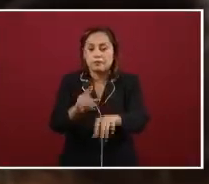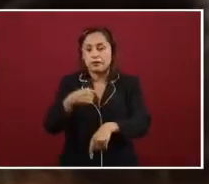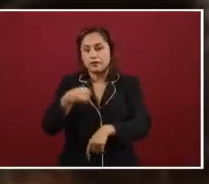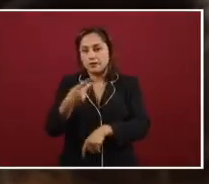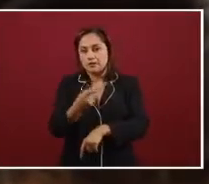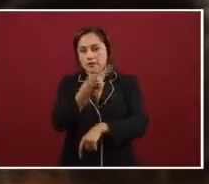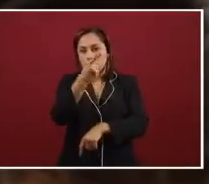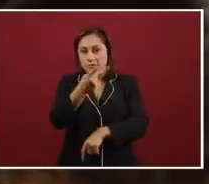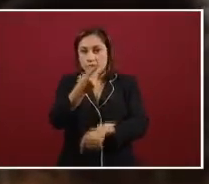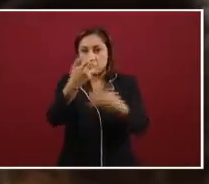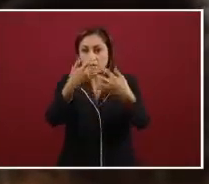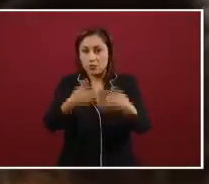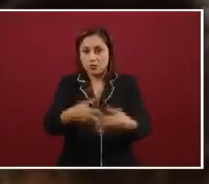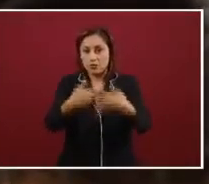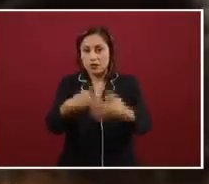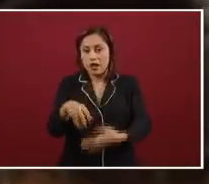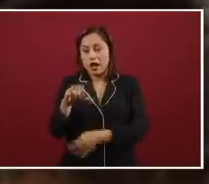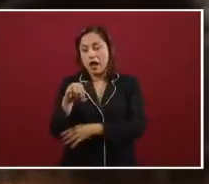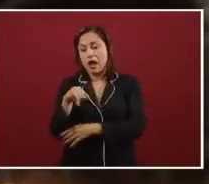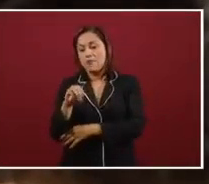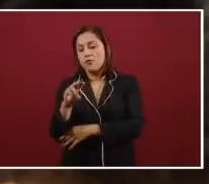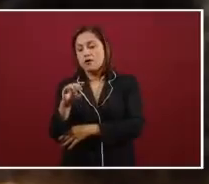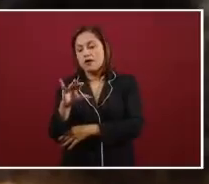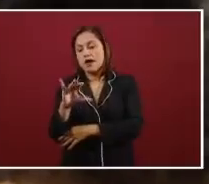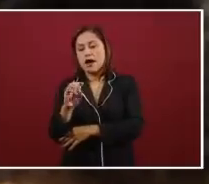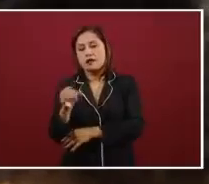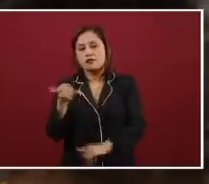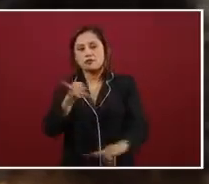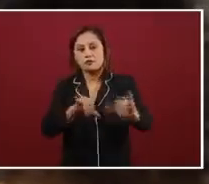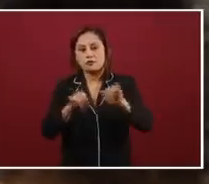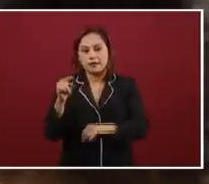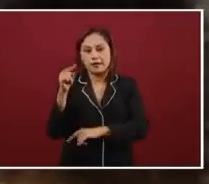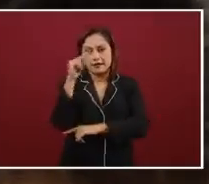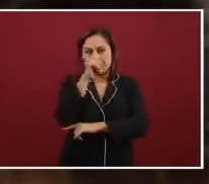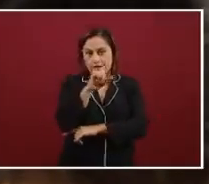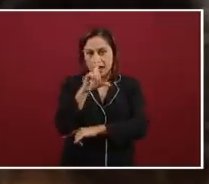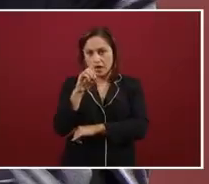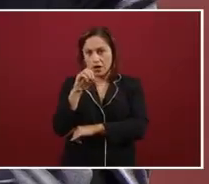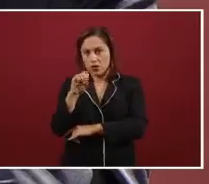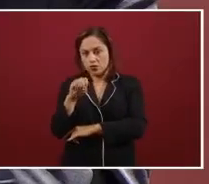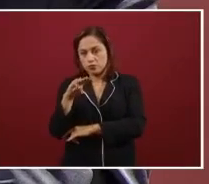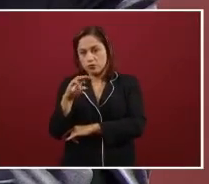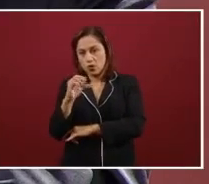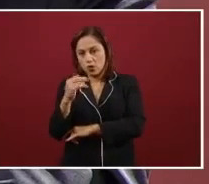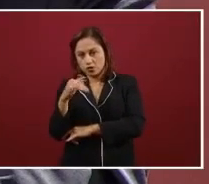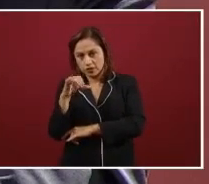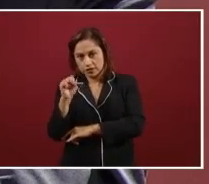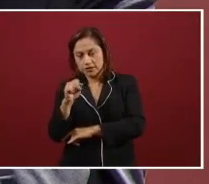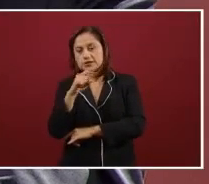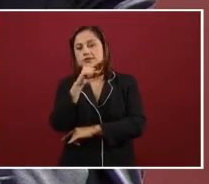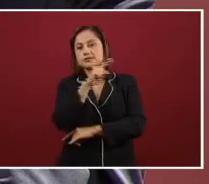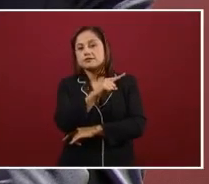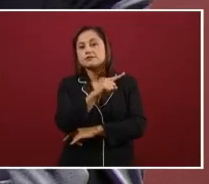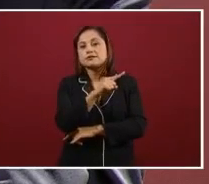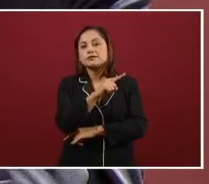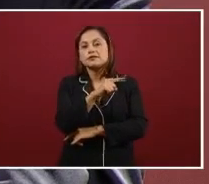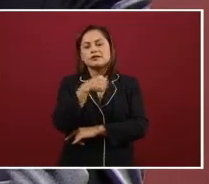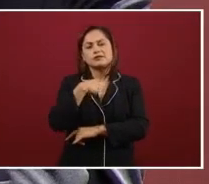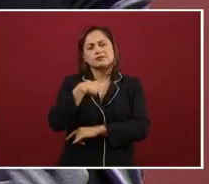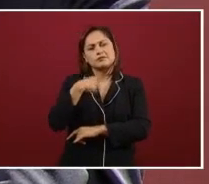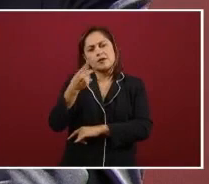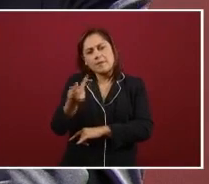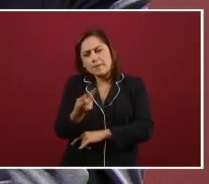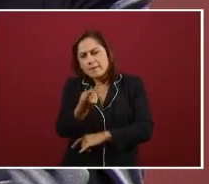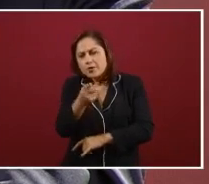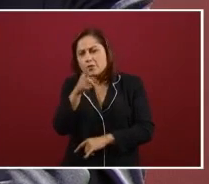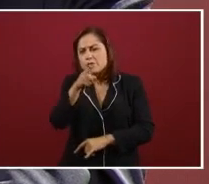Mochis, hay un problema que se está dando, queremos saber qué puede suceder, la opinión del presidente en